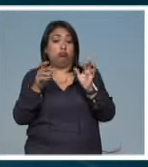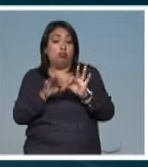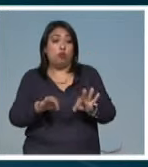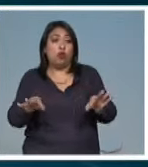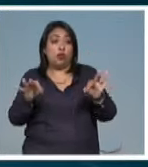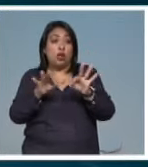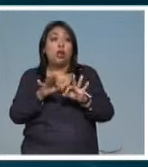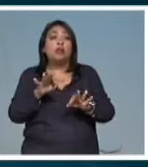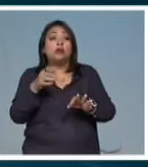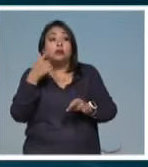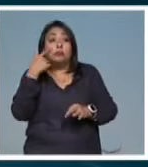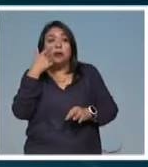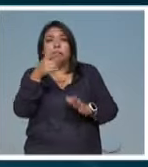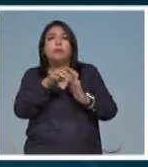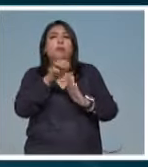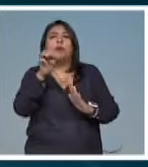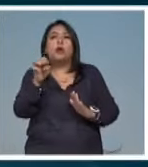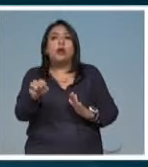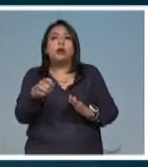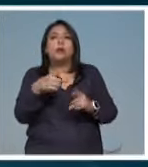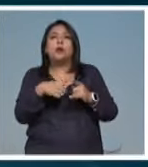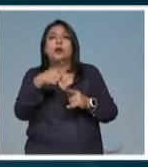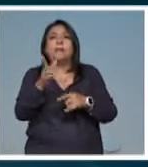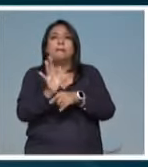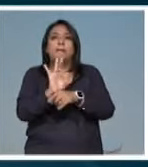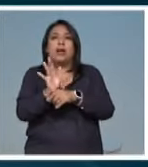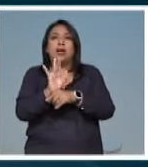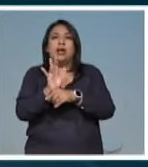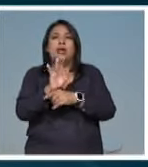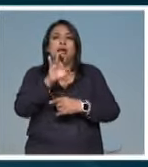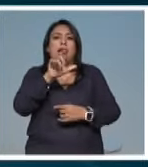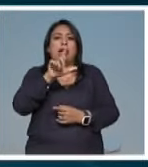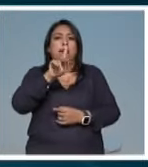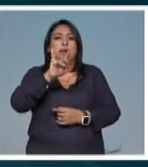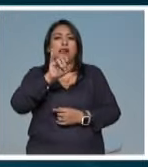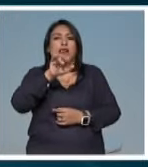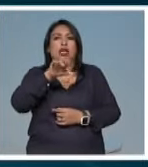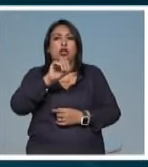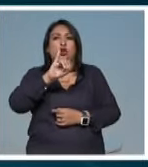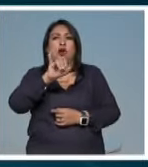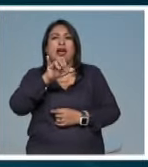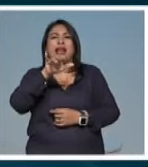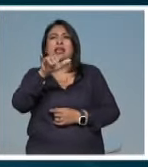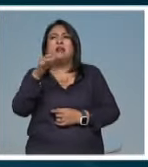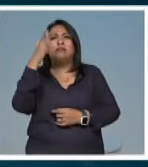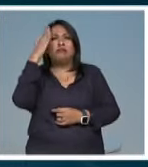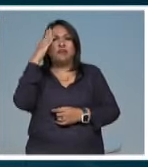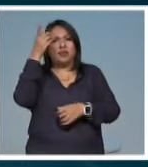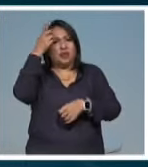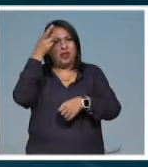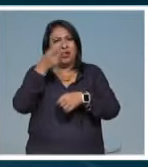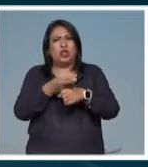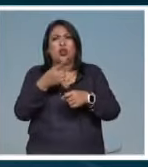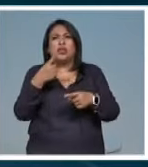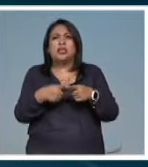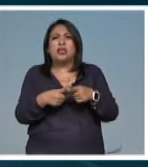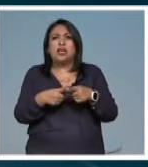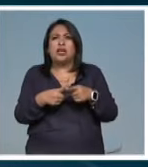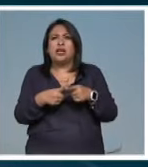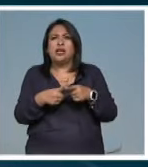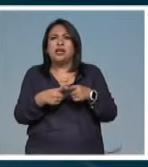importantes que la han retratado, por ejemplo, la película El paisano Jalil, protagonizada y dirigida